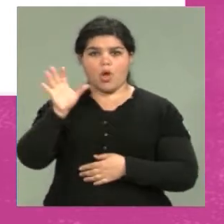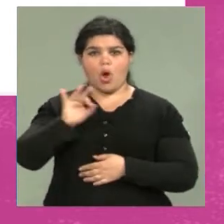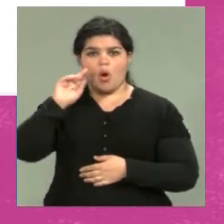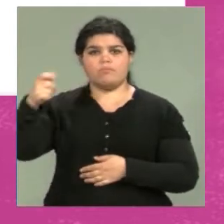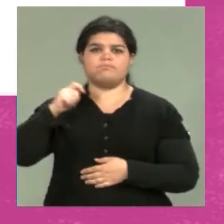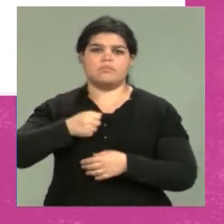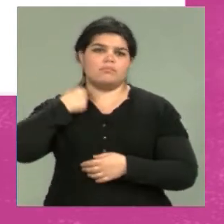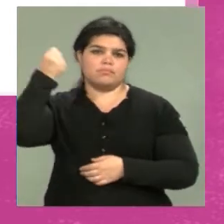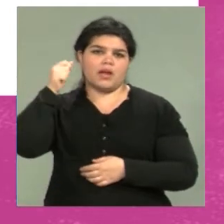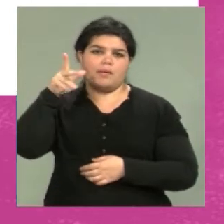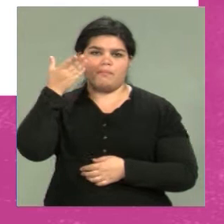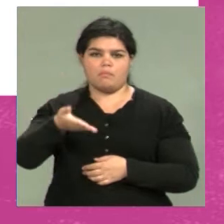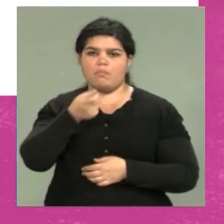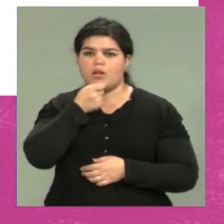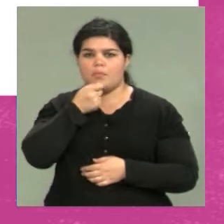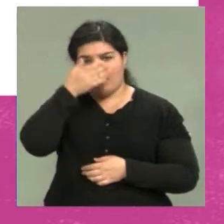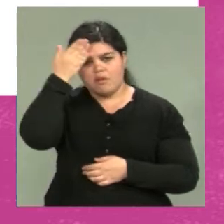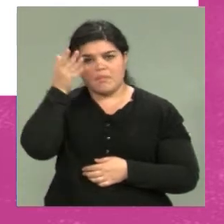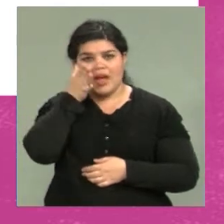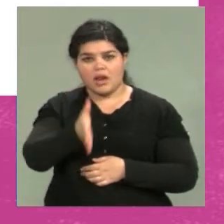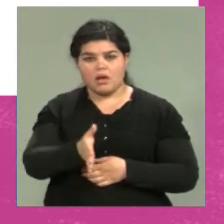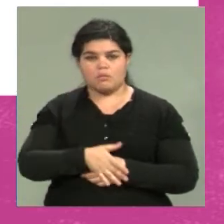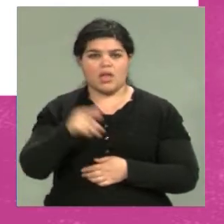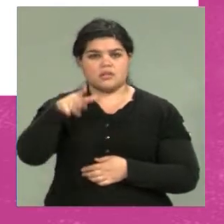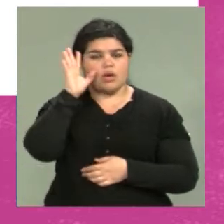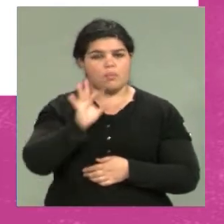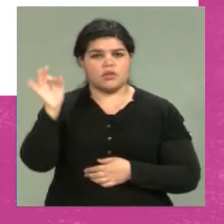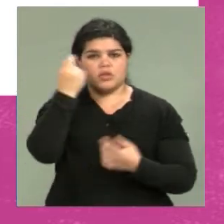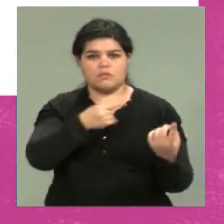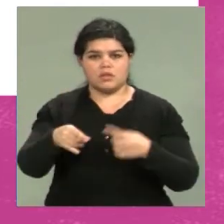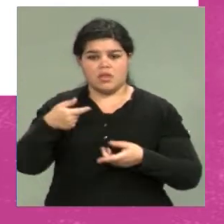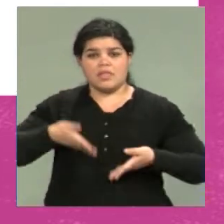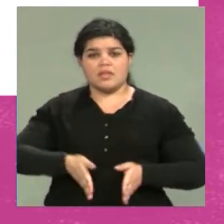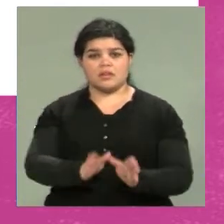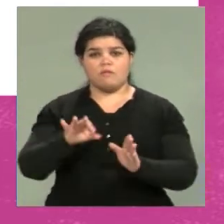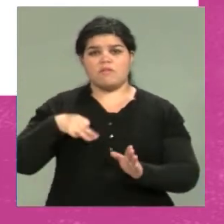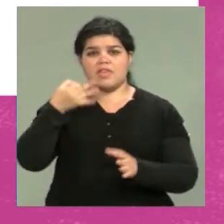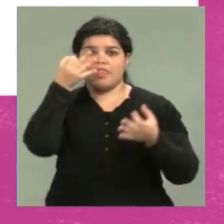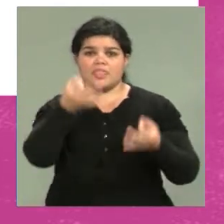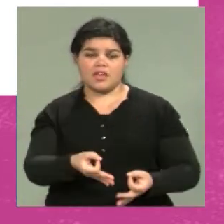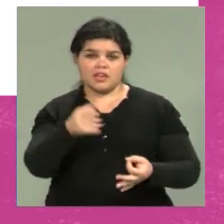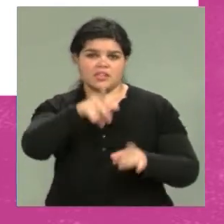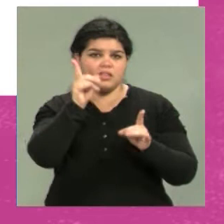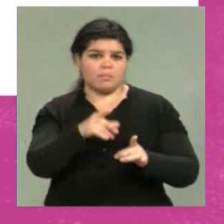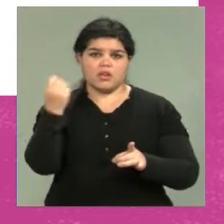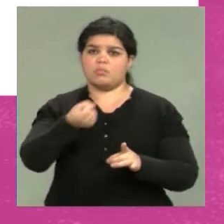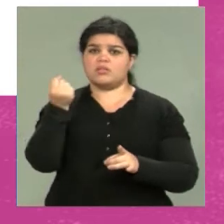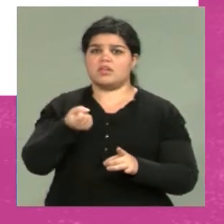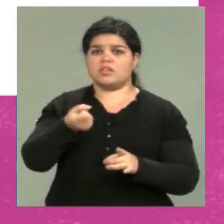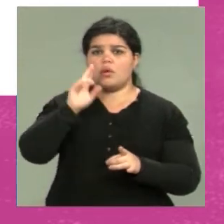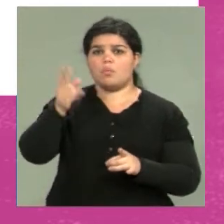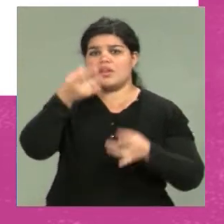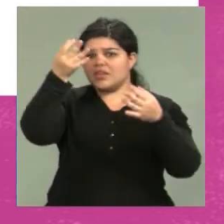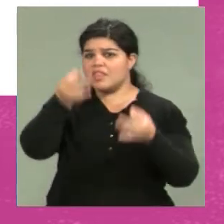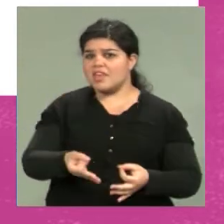enfermedad grave. Bueno, son distintas opiniones, ¿no? Dice: desde que naces tienes derecho a una vida digna. Creo justo también tener una muerte de